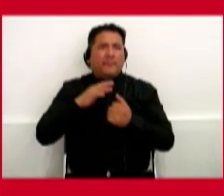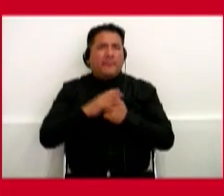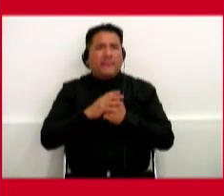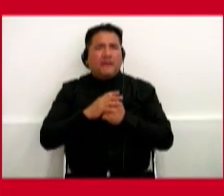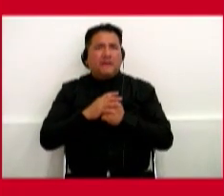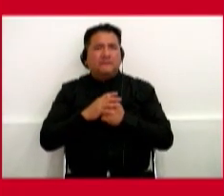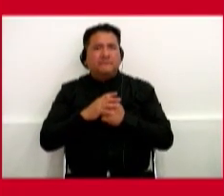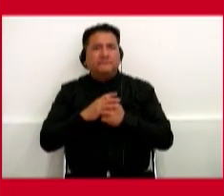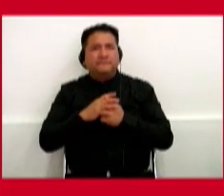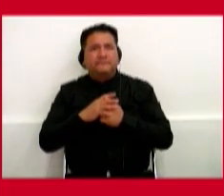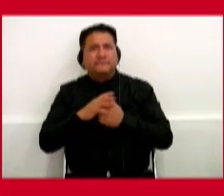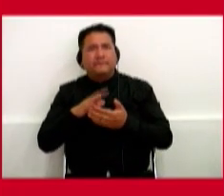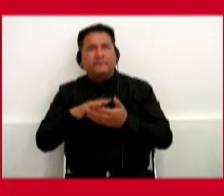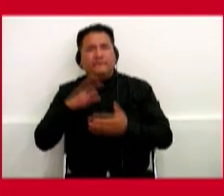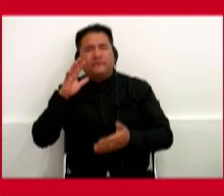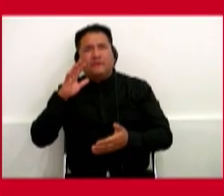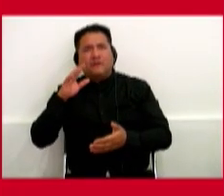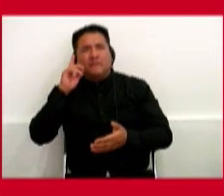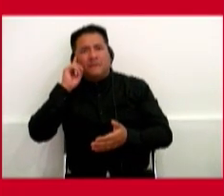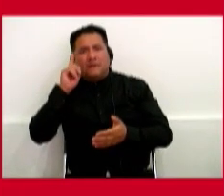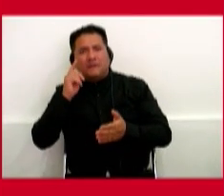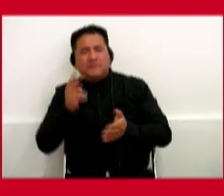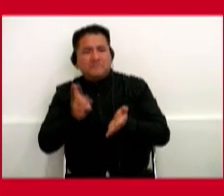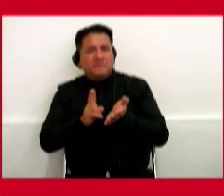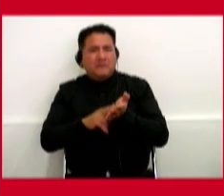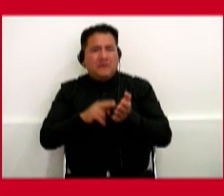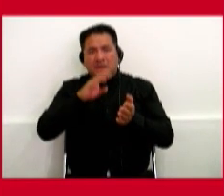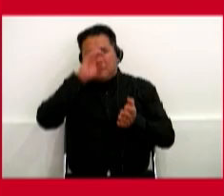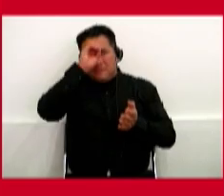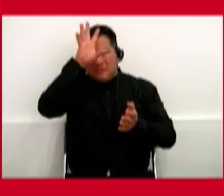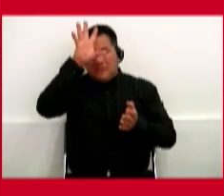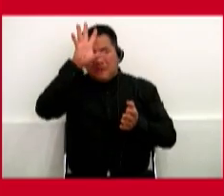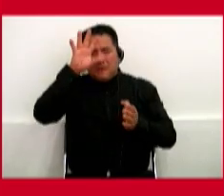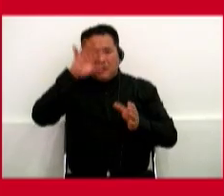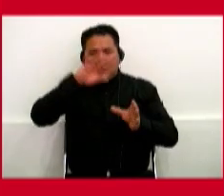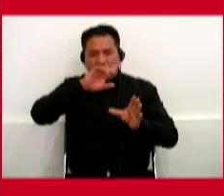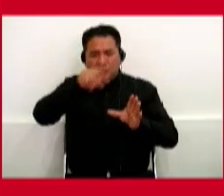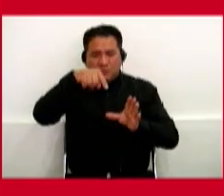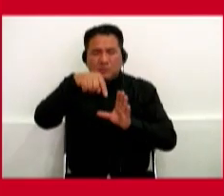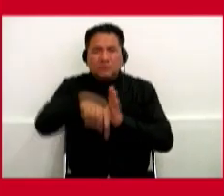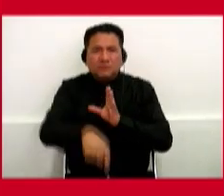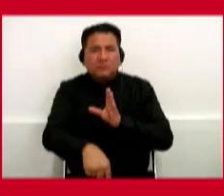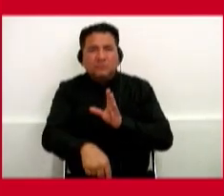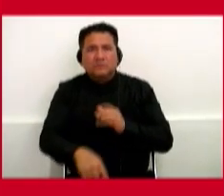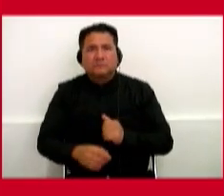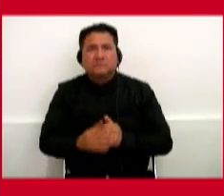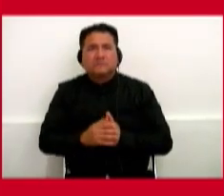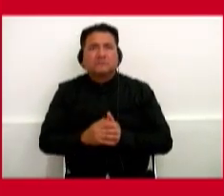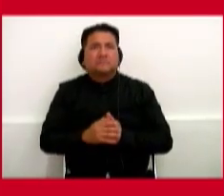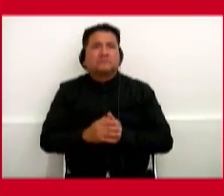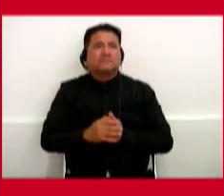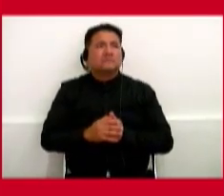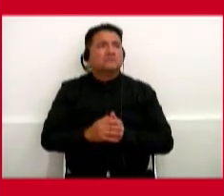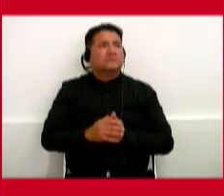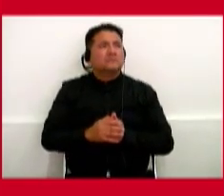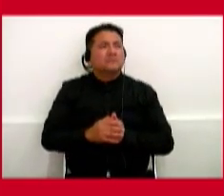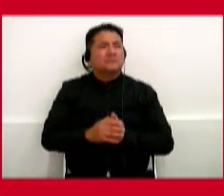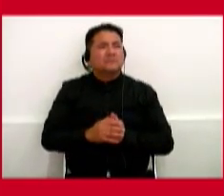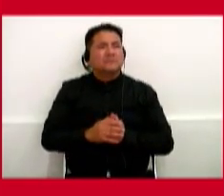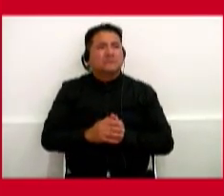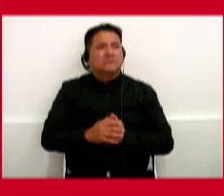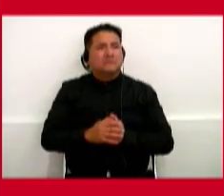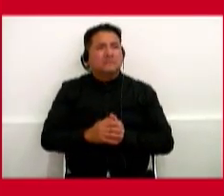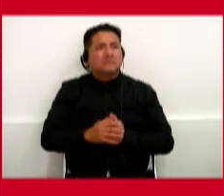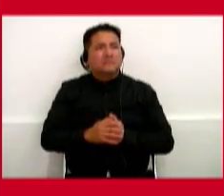va bastante aplicada a lo que es minería subterránea. Y eso es un poco lo que quiero conversarle acá y cómo se enlaza con lo anterior. Disculpen.